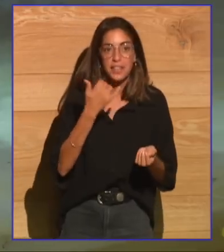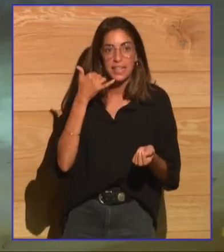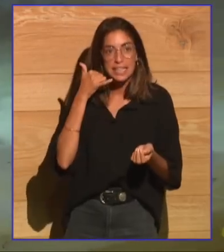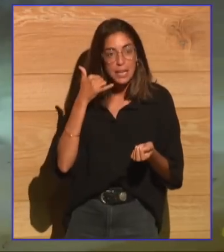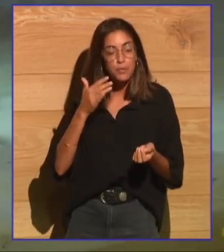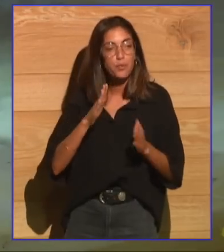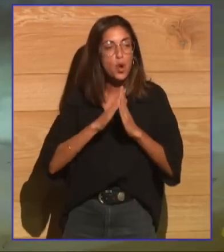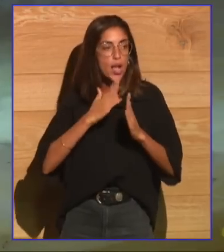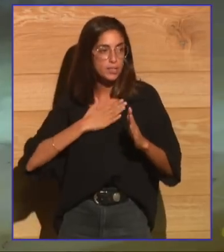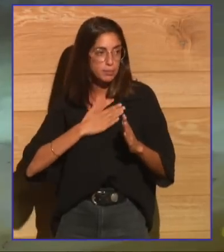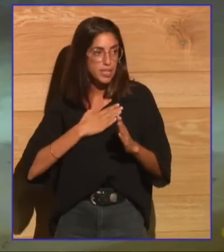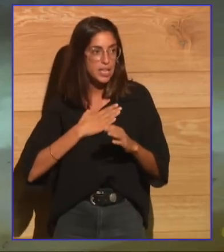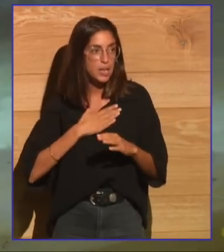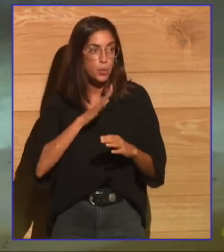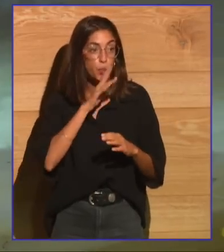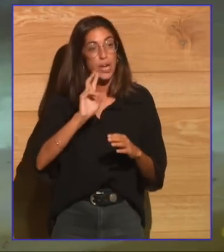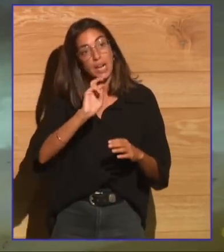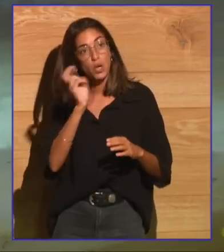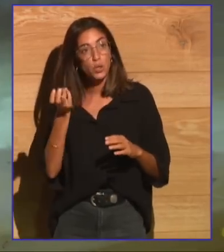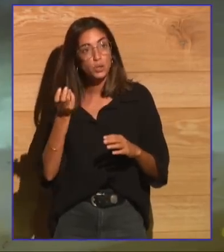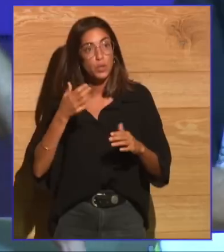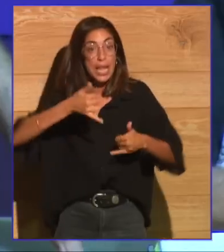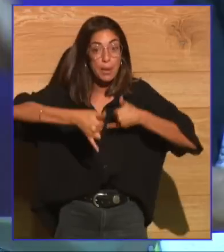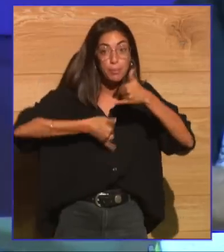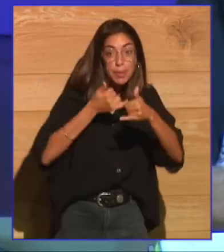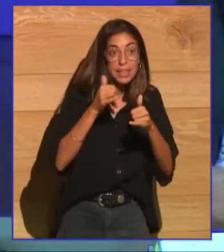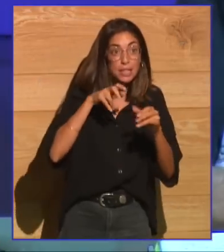casa en otro éxito de la película